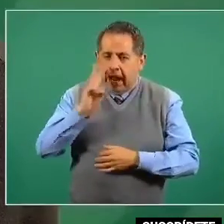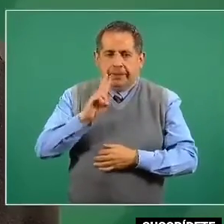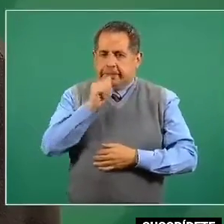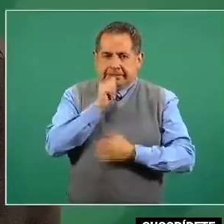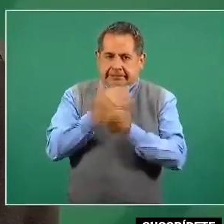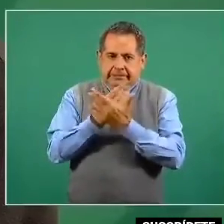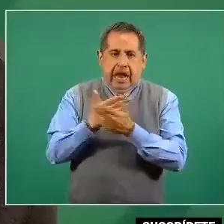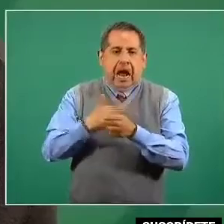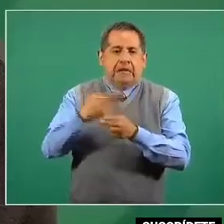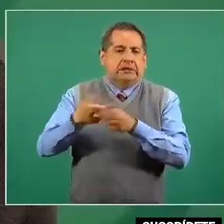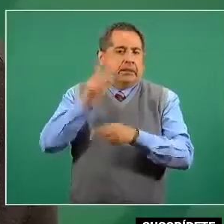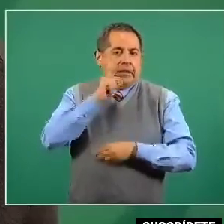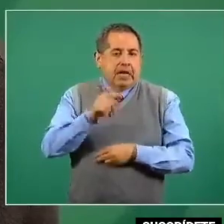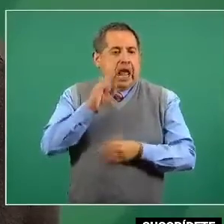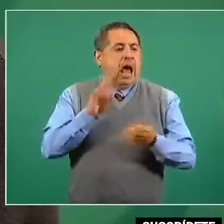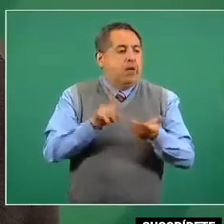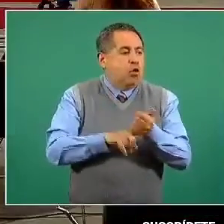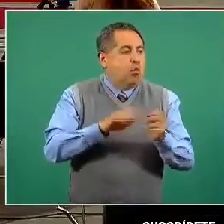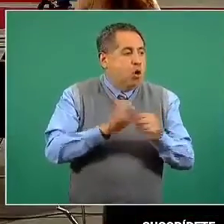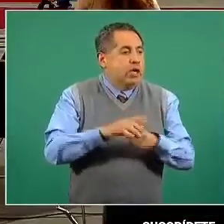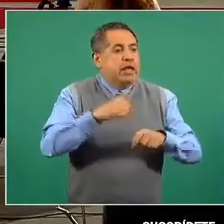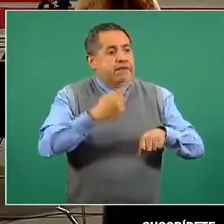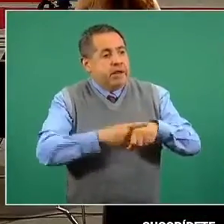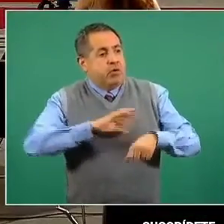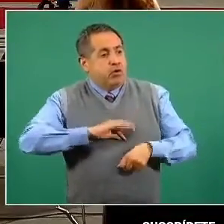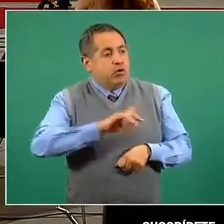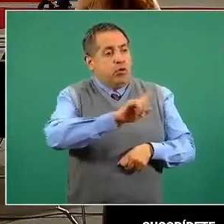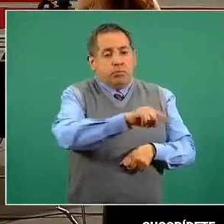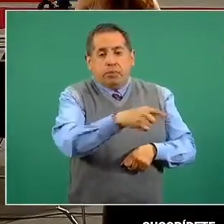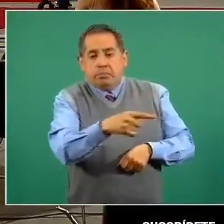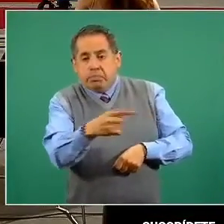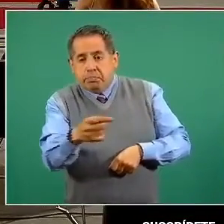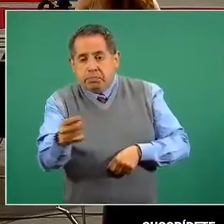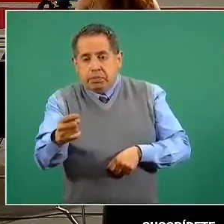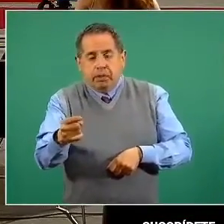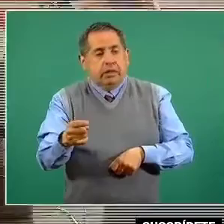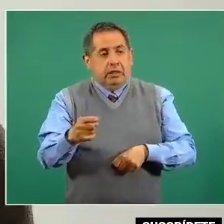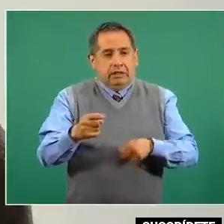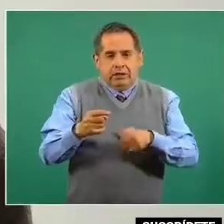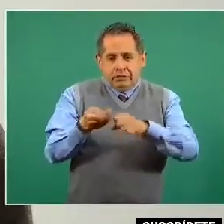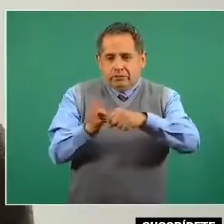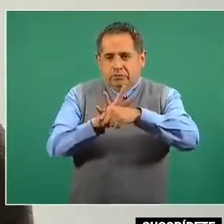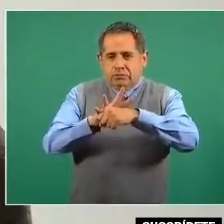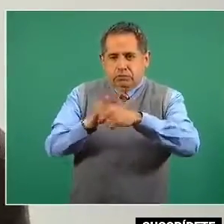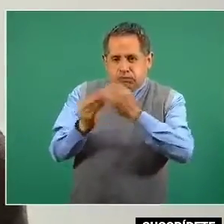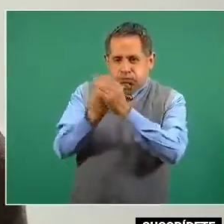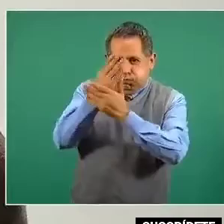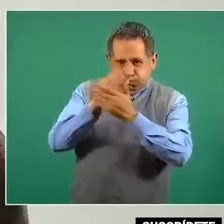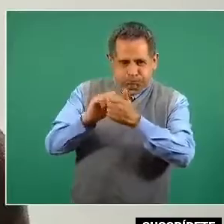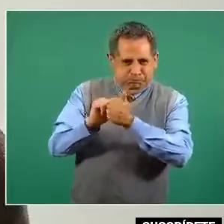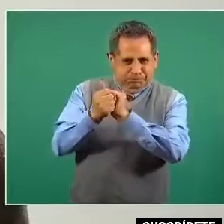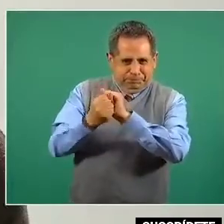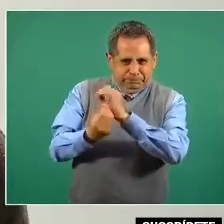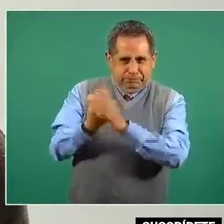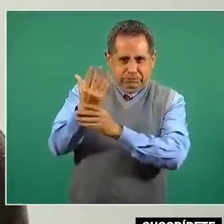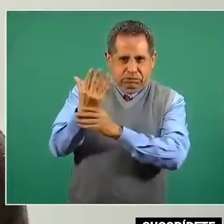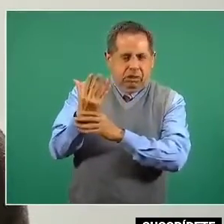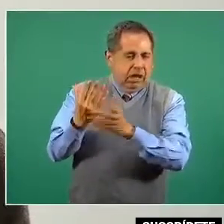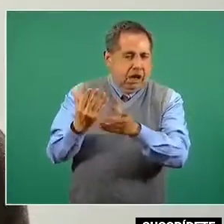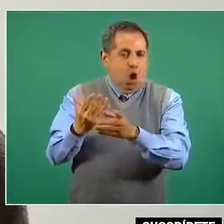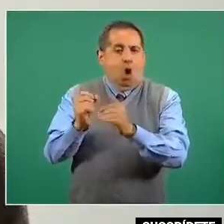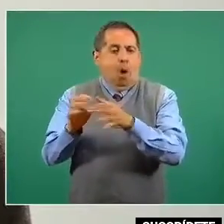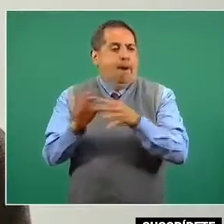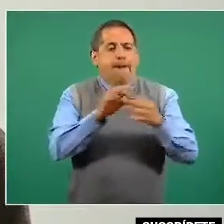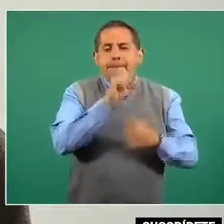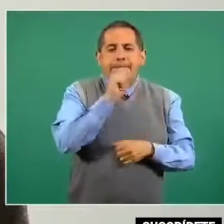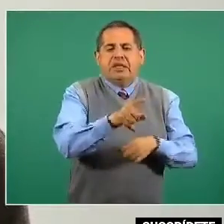la secuenciación completa para poder estar seguros, 1, que presenta las mutaciones, 2, que pertenece a la misma familia y